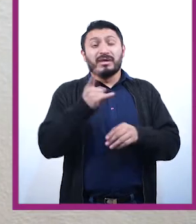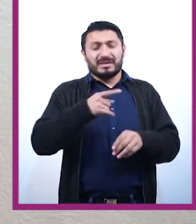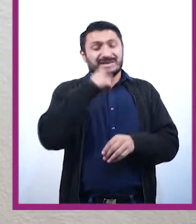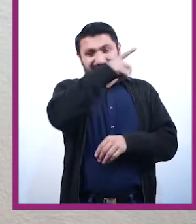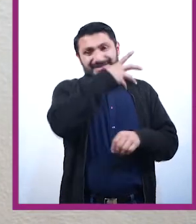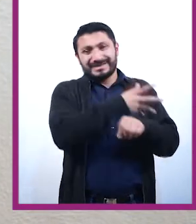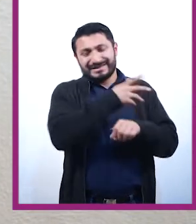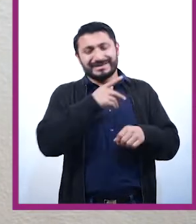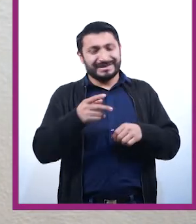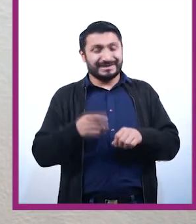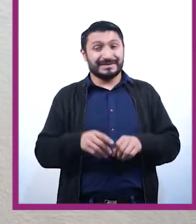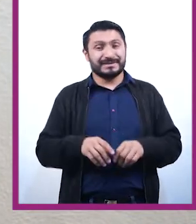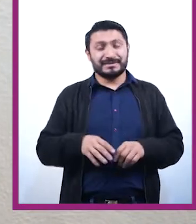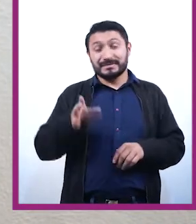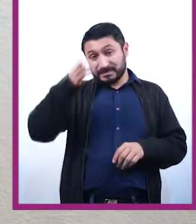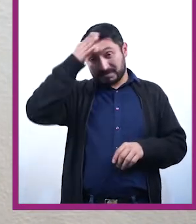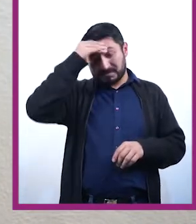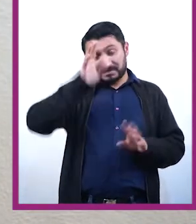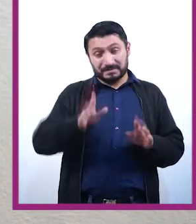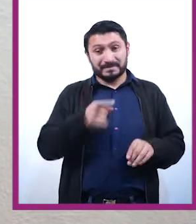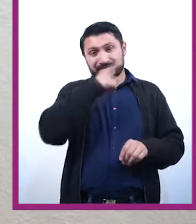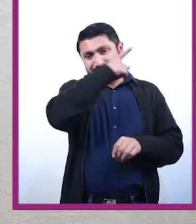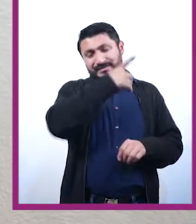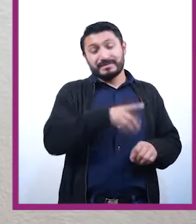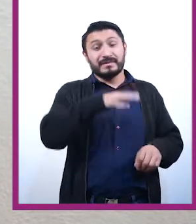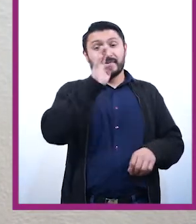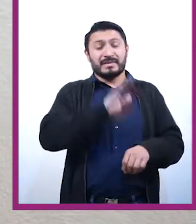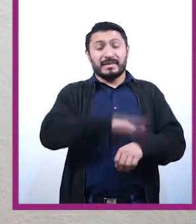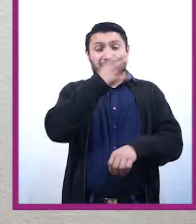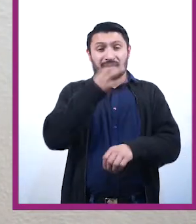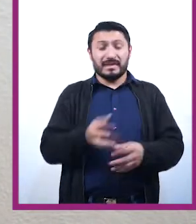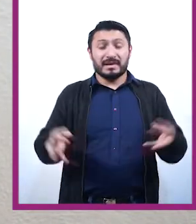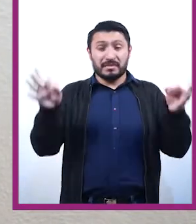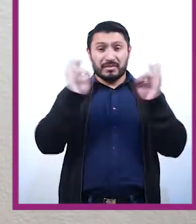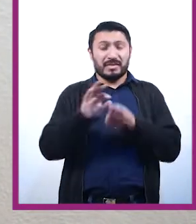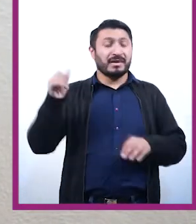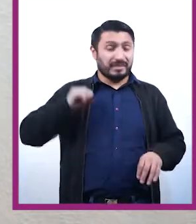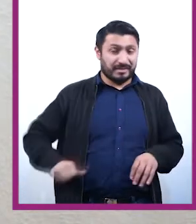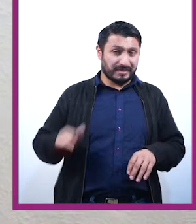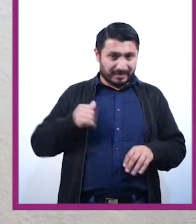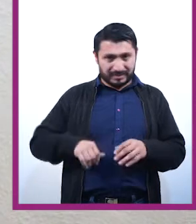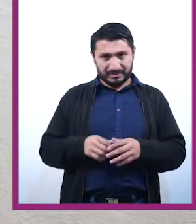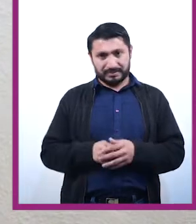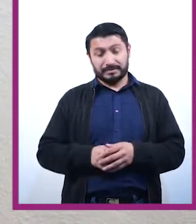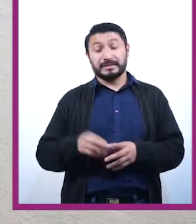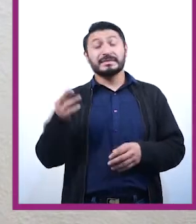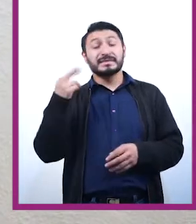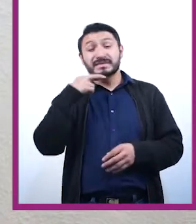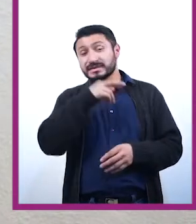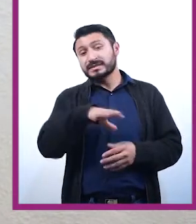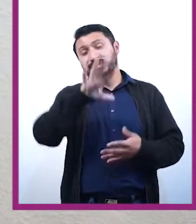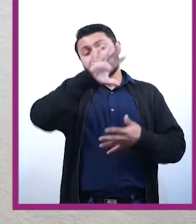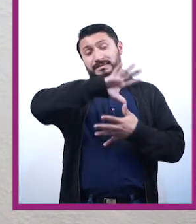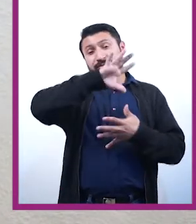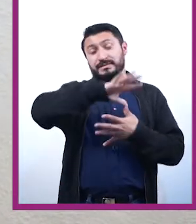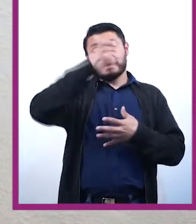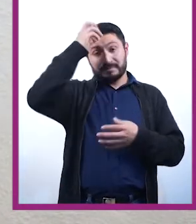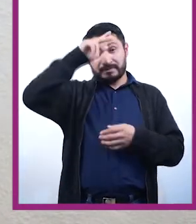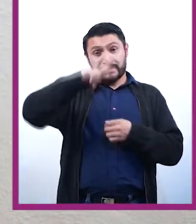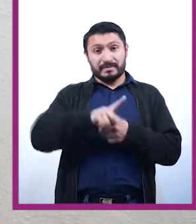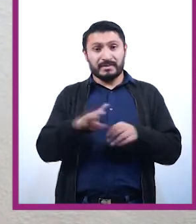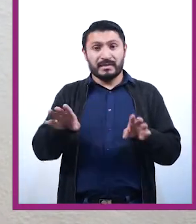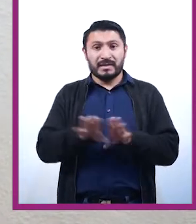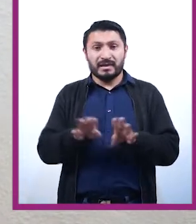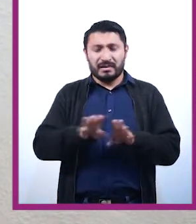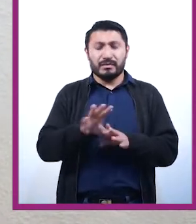que dicho país, como lo aprendimos, era la principal potencia de aquella época. Muy pronto, América Latina y